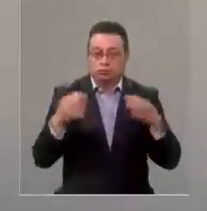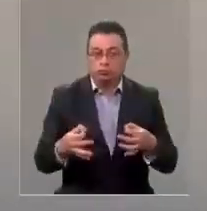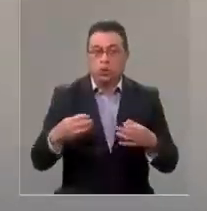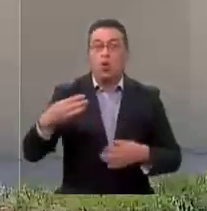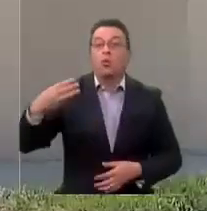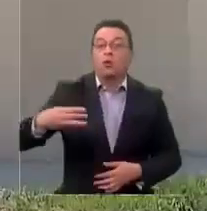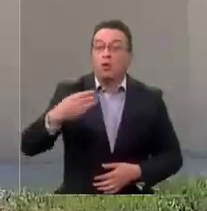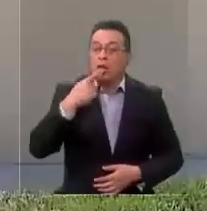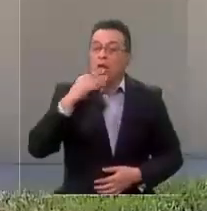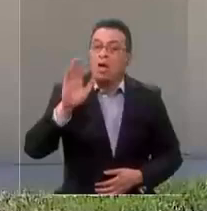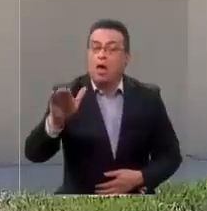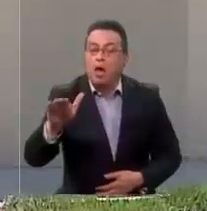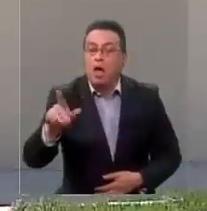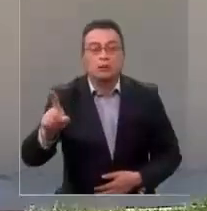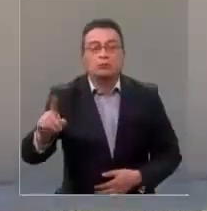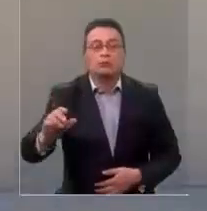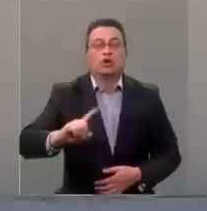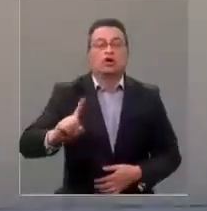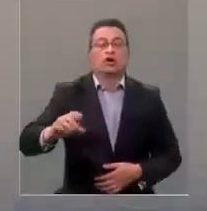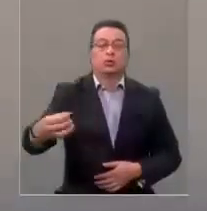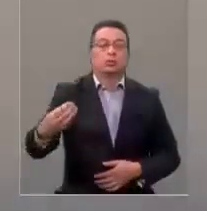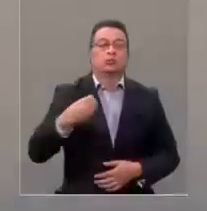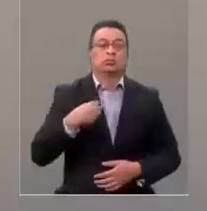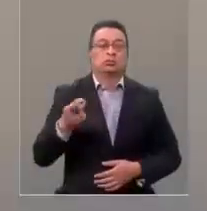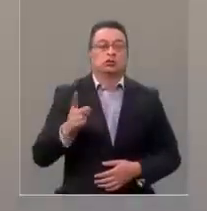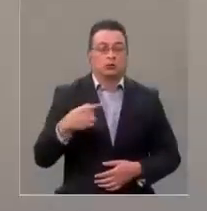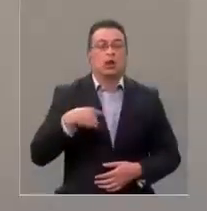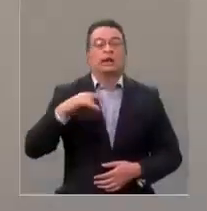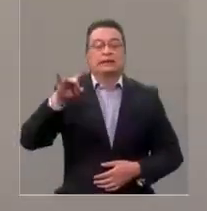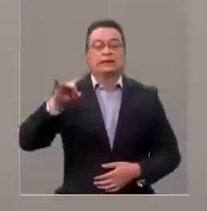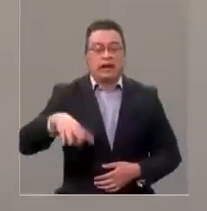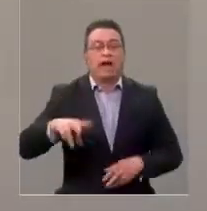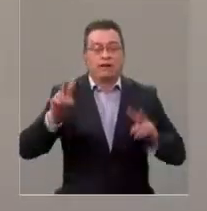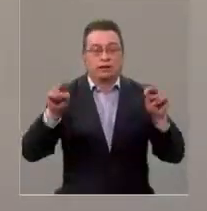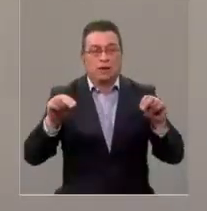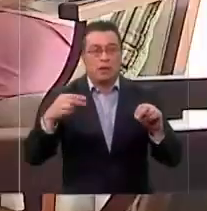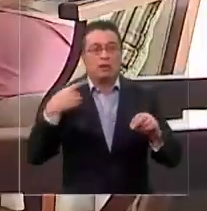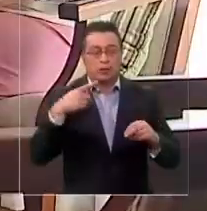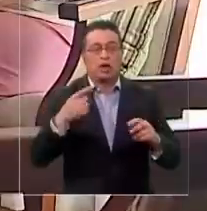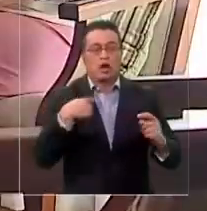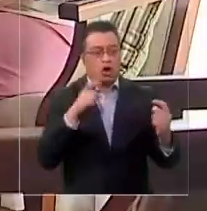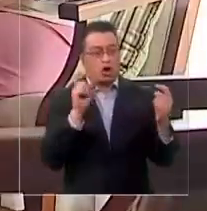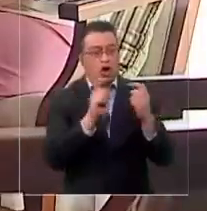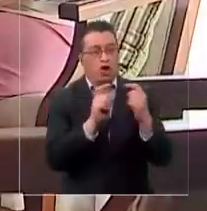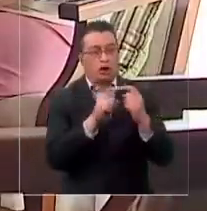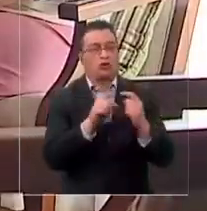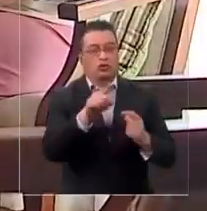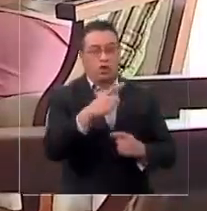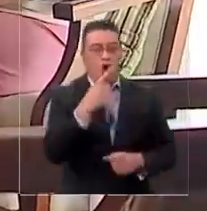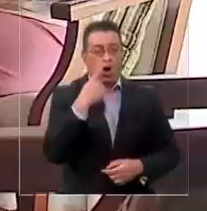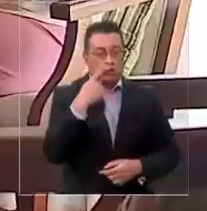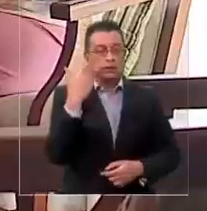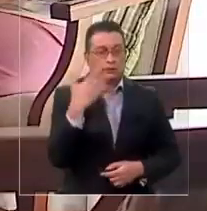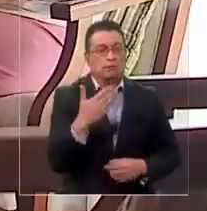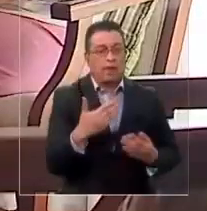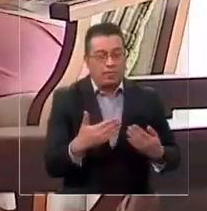el municipio, pero se limitaron a señalar que están en conocimiento del caso y que tomaron contacto con Sergio para